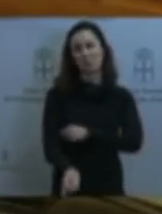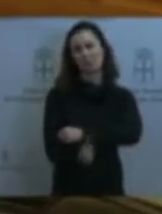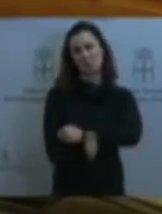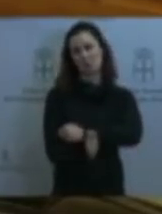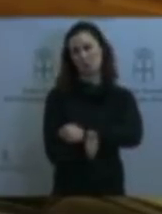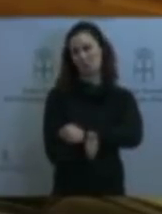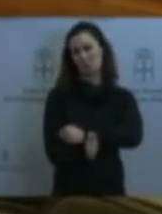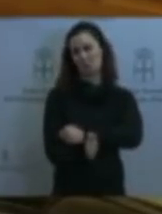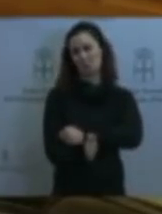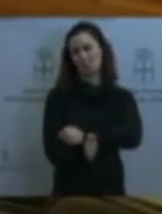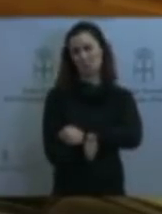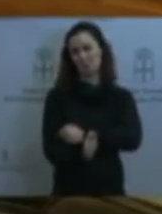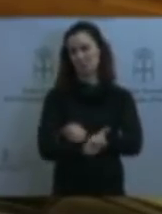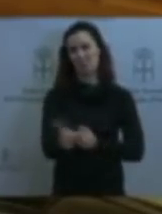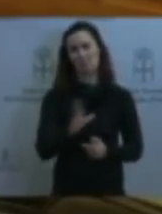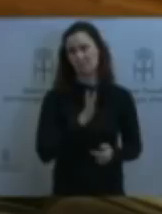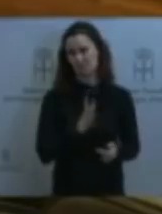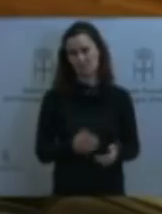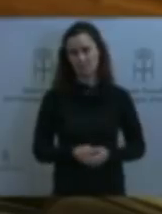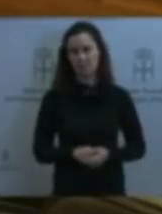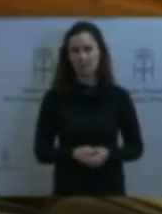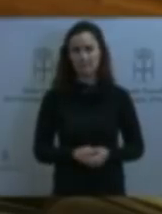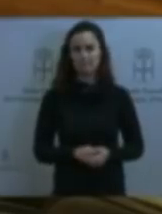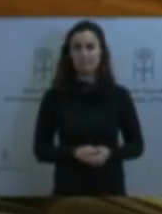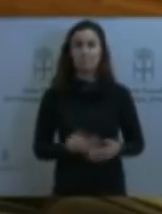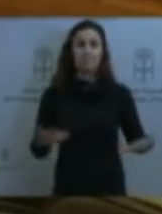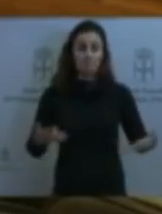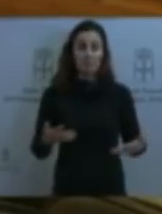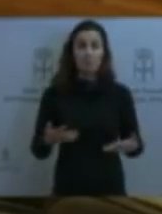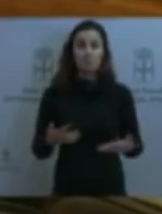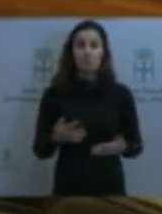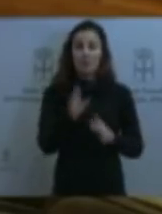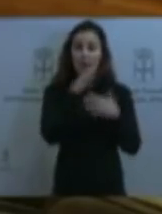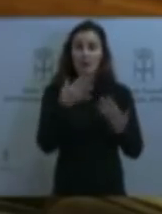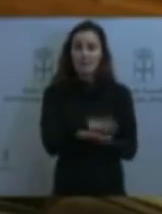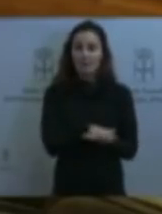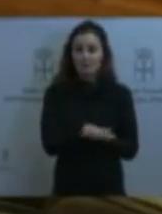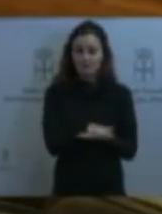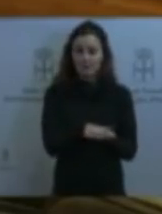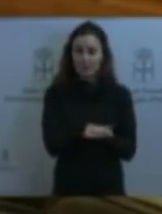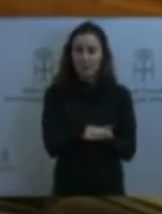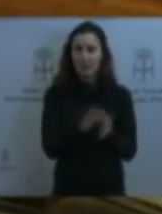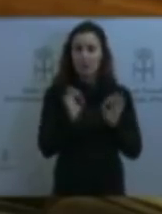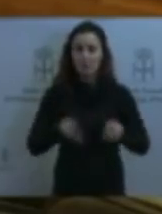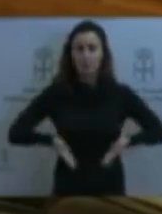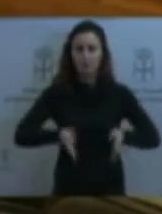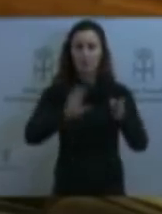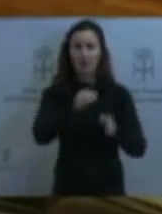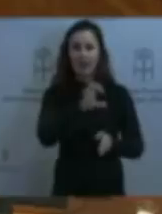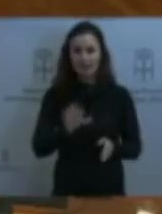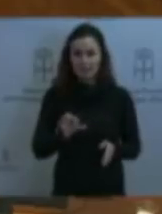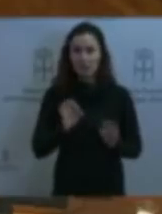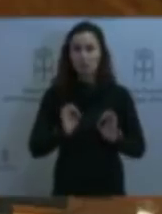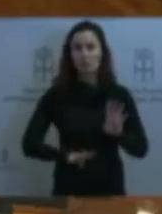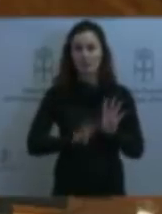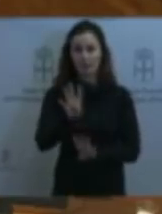burdo. Bien, para hablar del corredor del Narcea, porque básicamente tengo que, cubrir todas